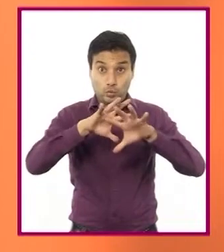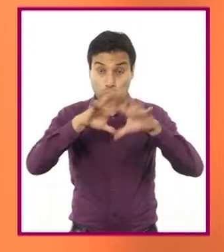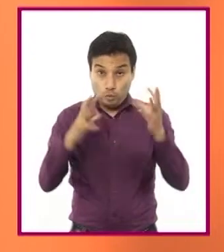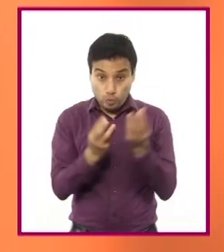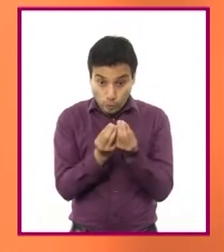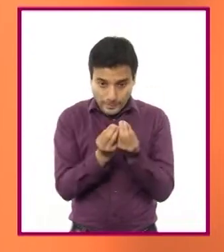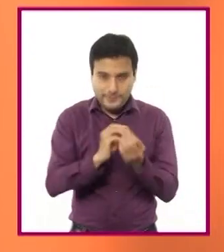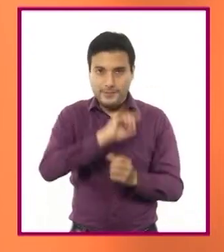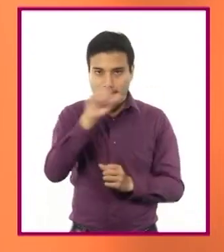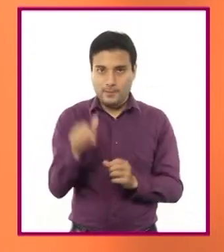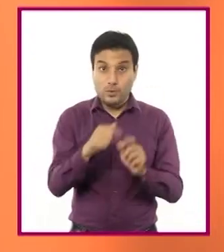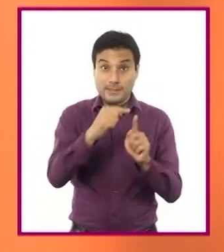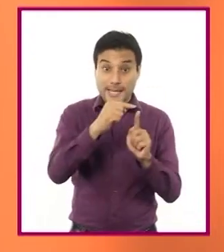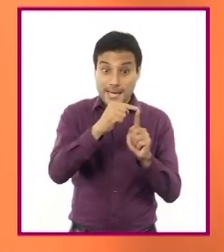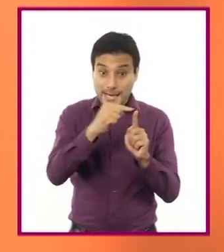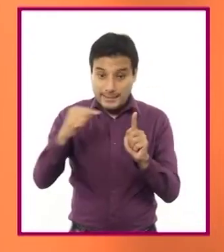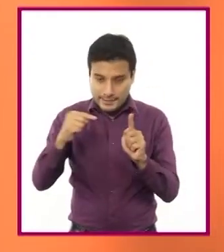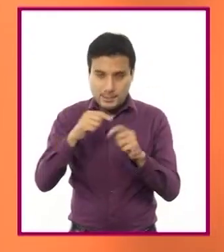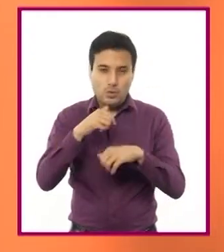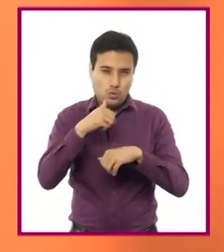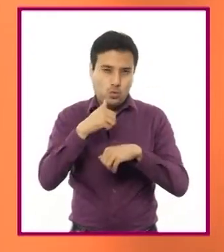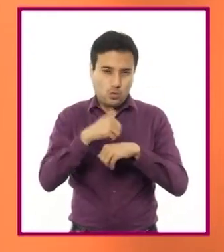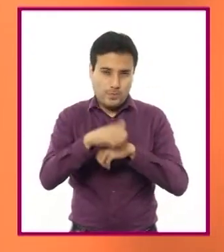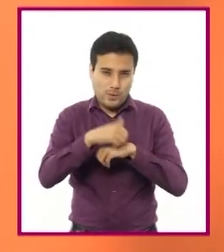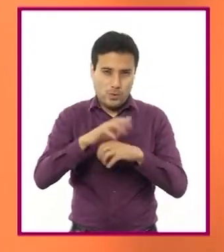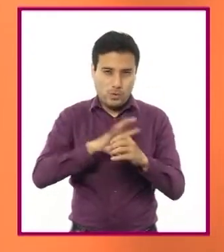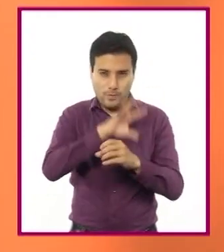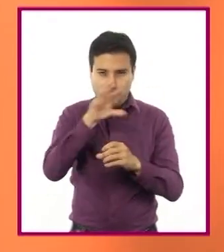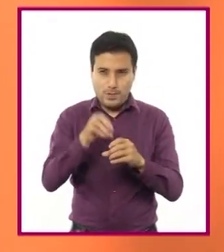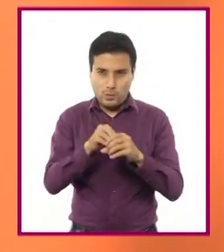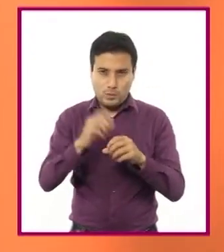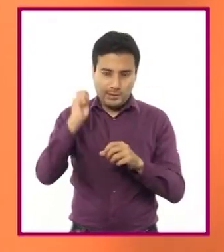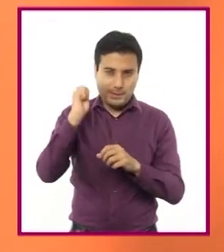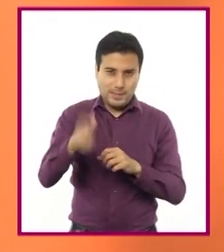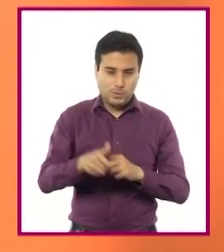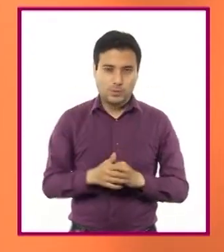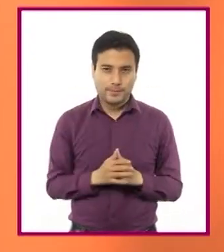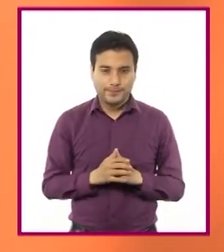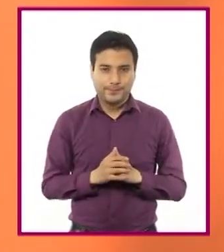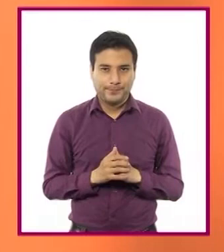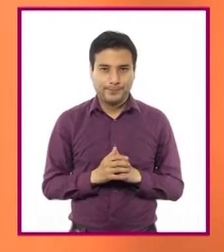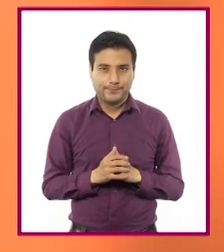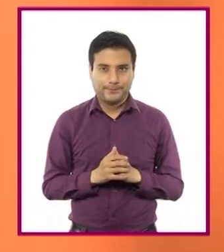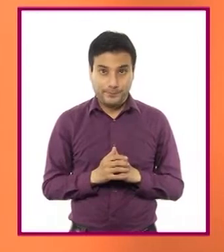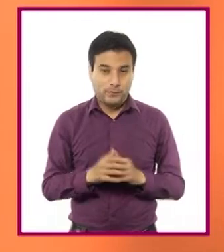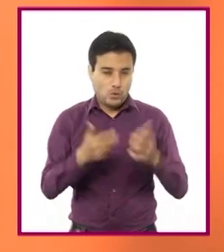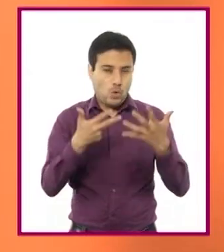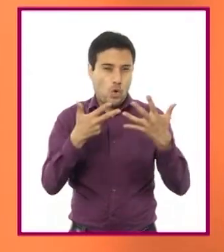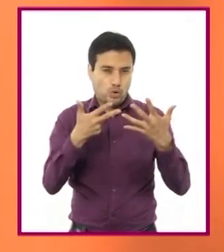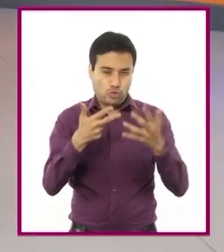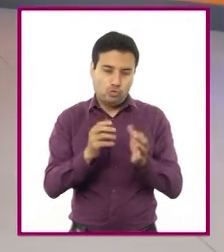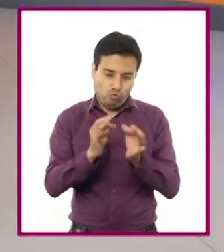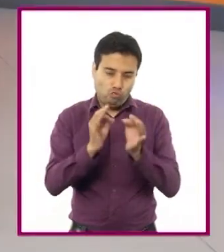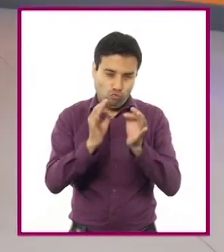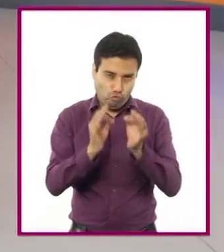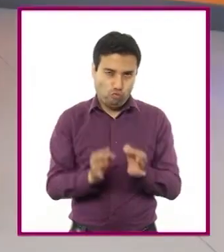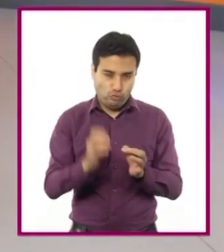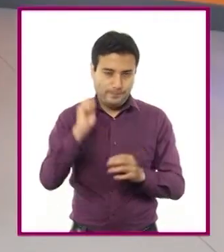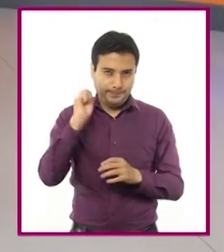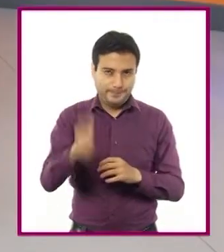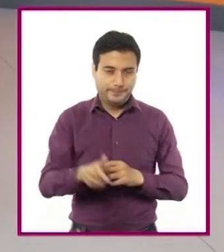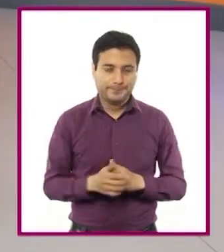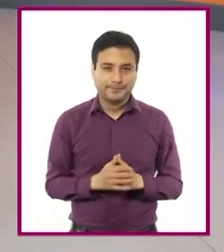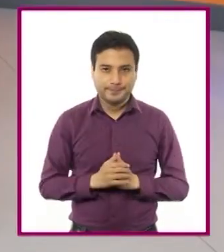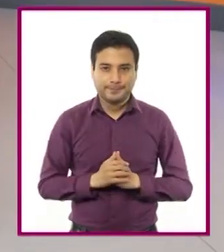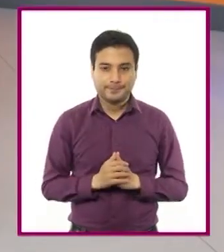y dividiéndolos entre el número total de dardos lanzados. En este caso, fueron 8 dardos. En la